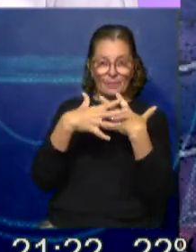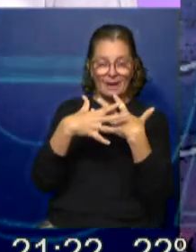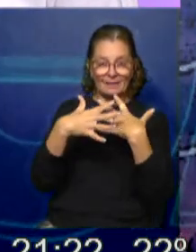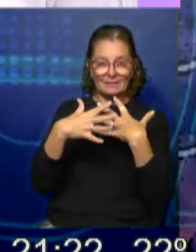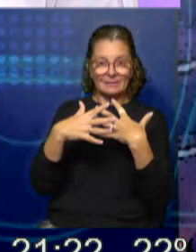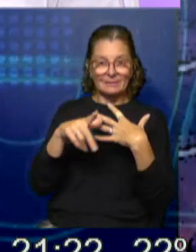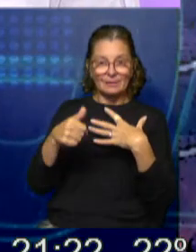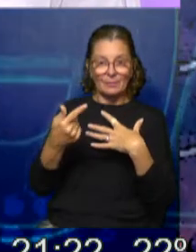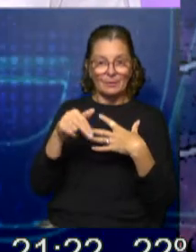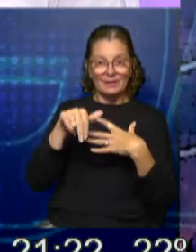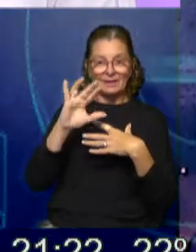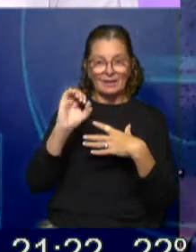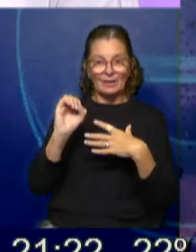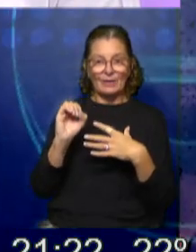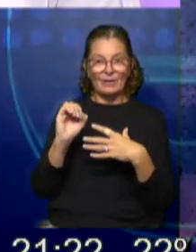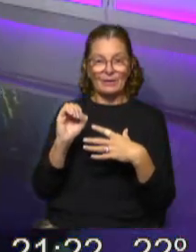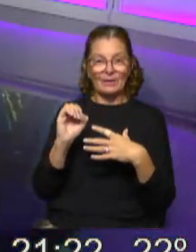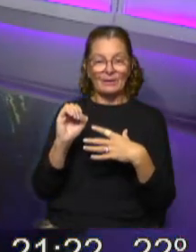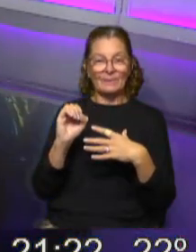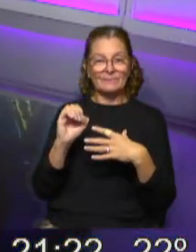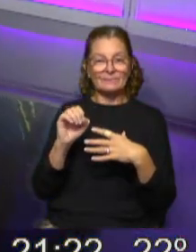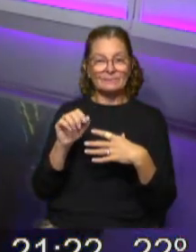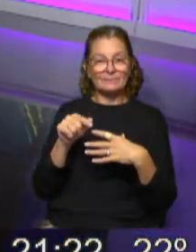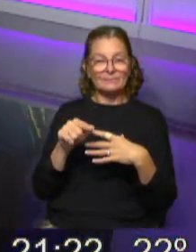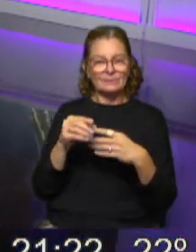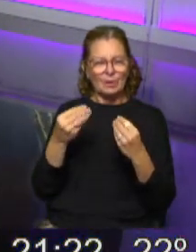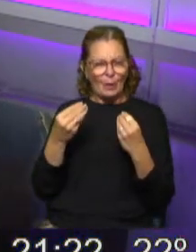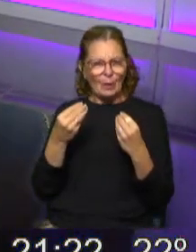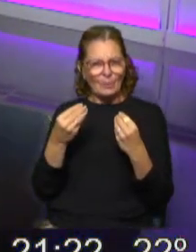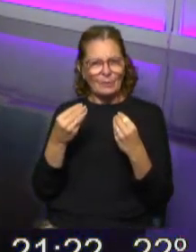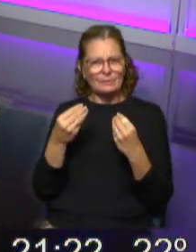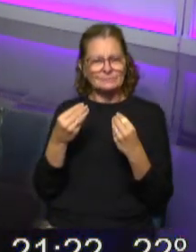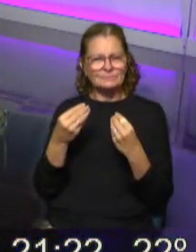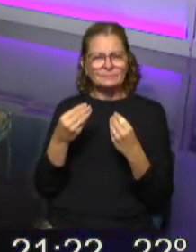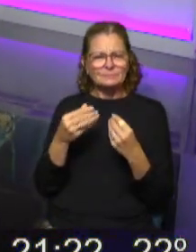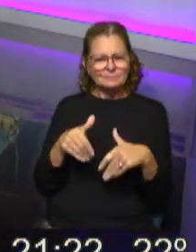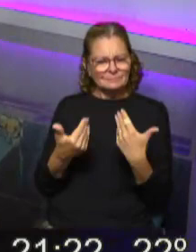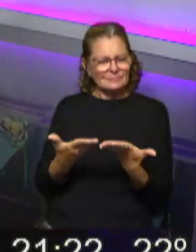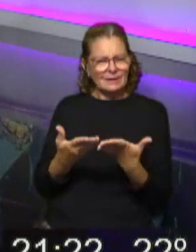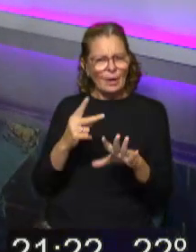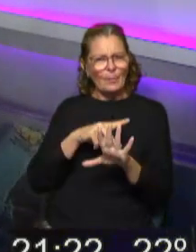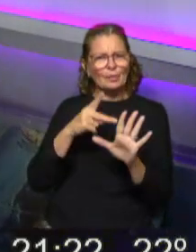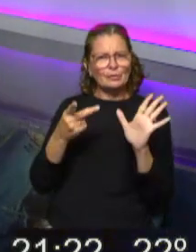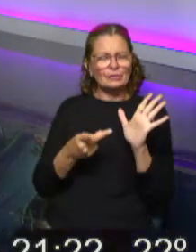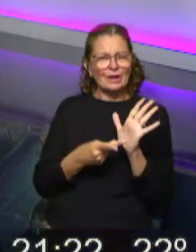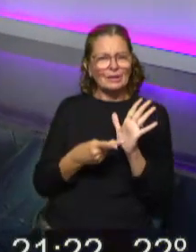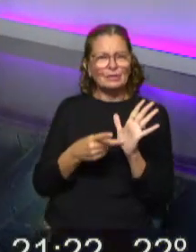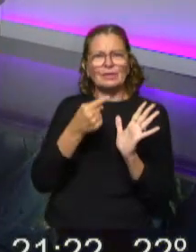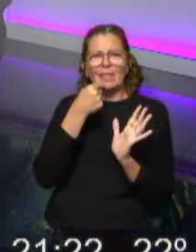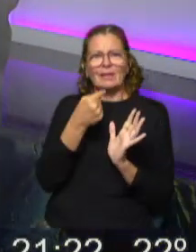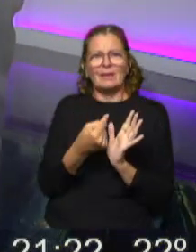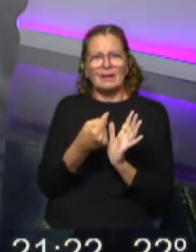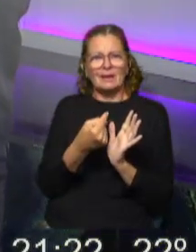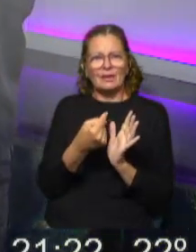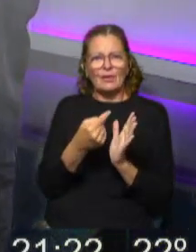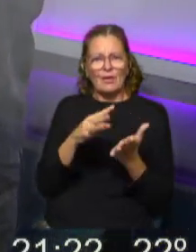a Nico, que hacía el rotulado. ¿Y vos cómo fue? O sea, cuando te ofrecieron el proyecto, te dieron